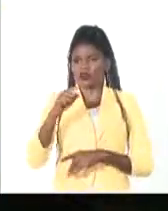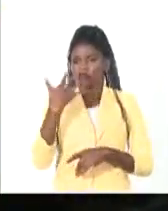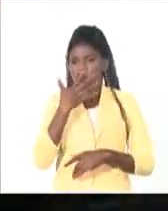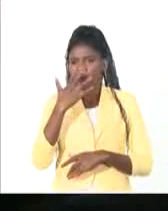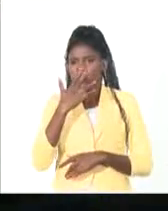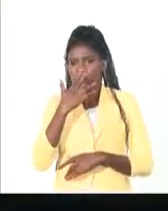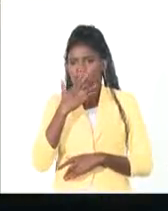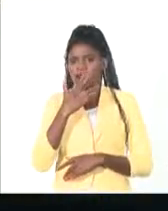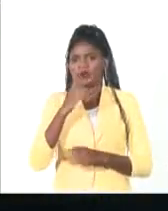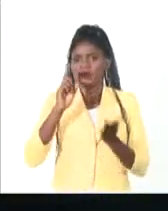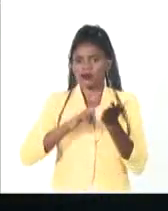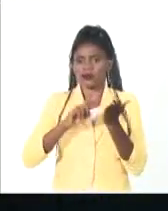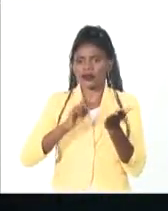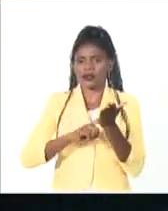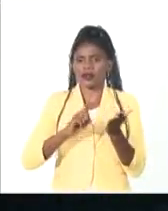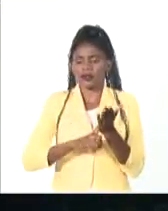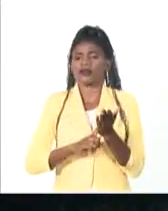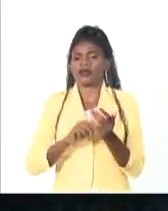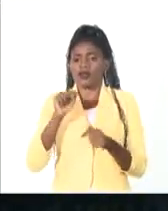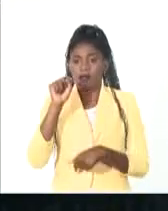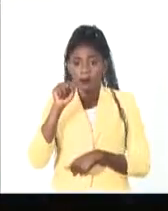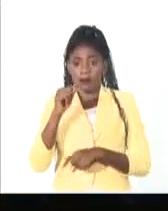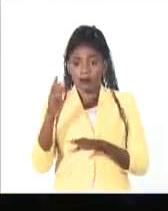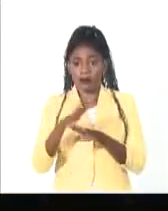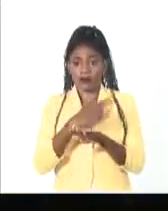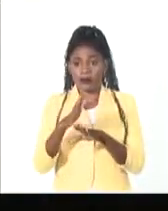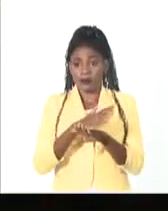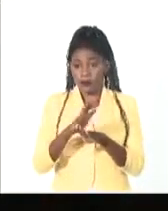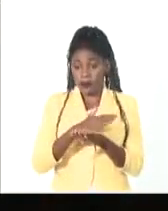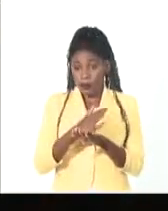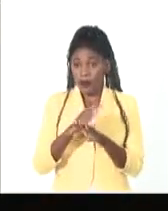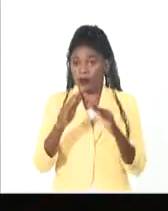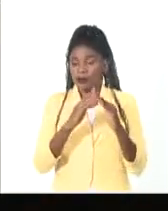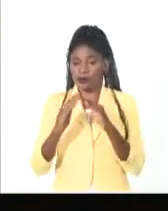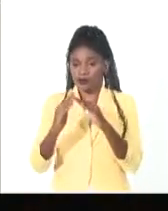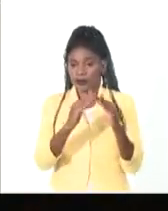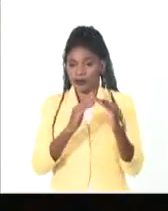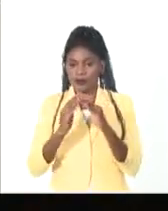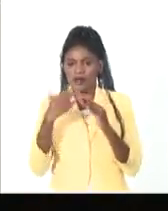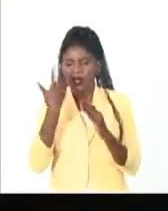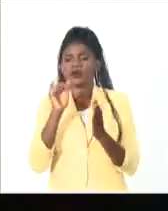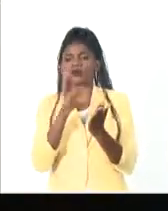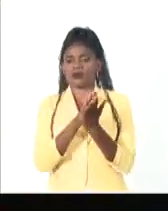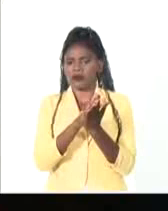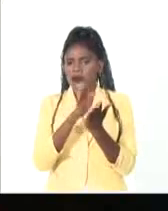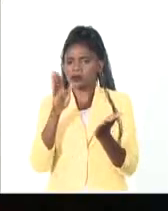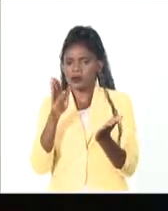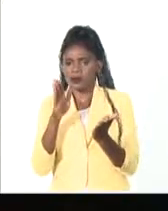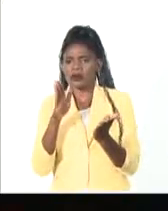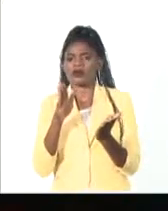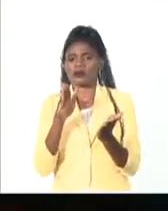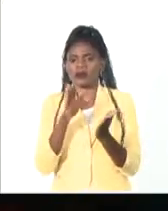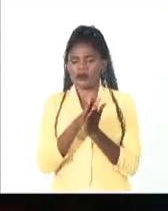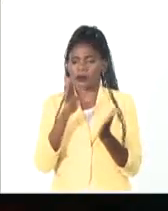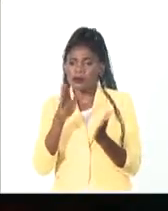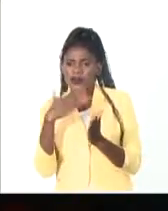Príncipe, donde igualmente conversaron con los vecinos, quienes se manifestaron comprometidos con el voto y con todos los